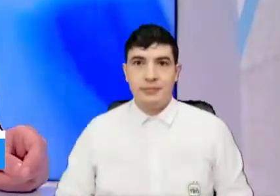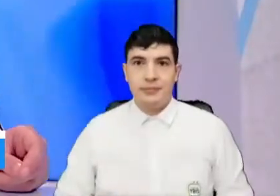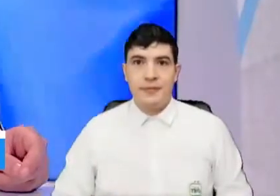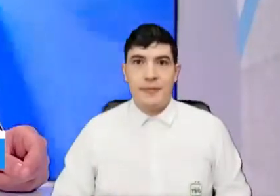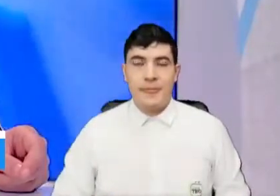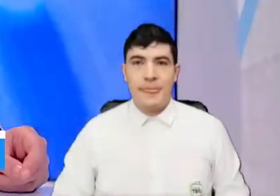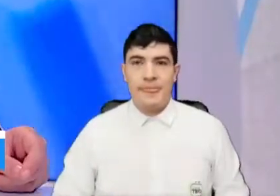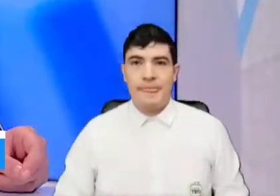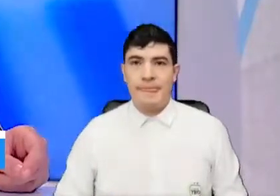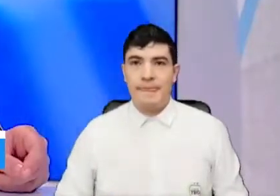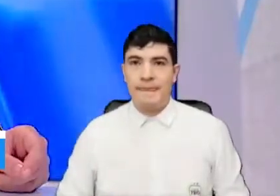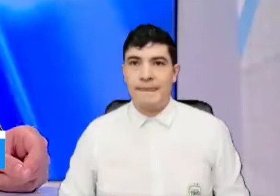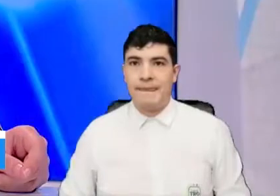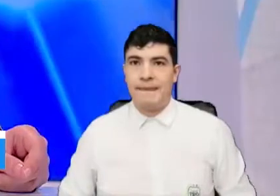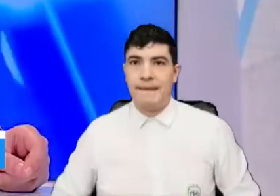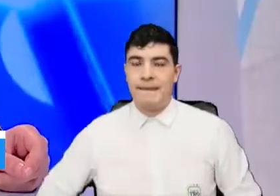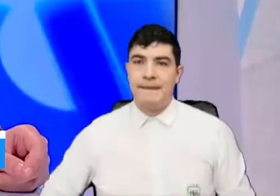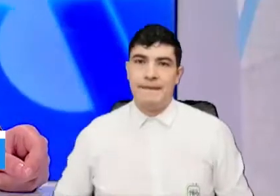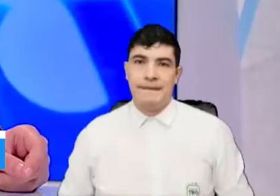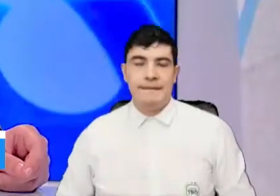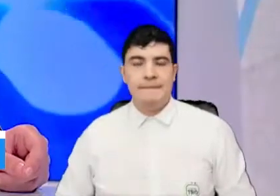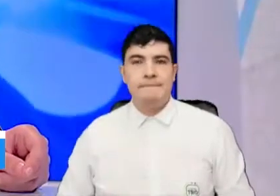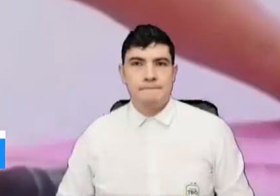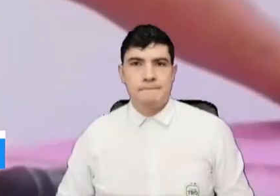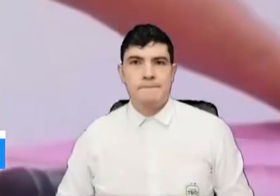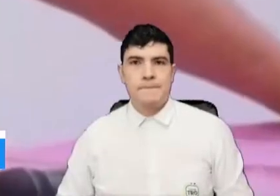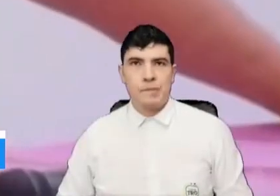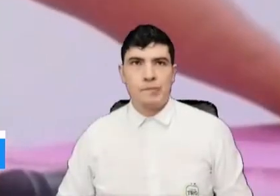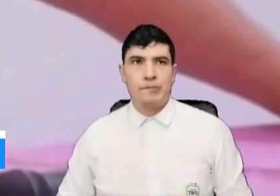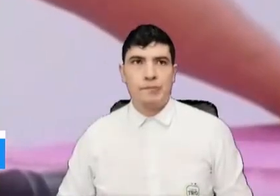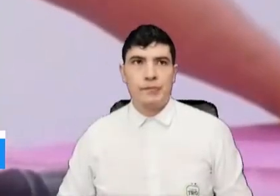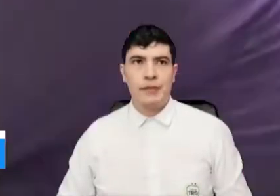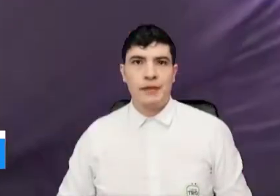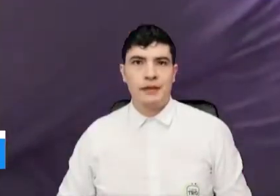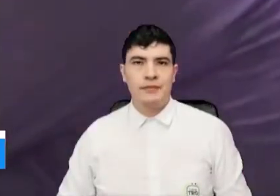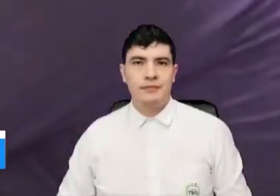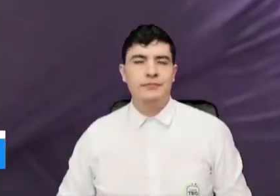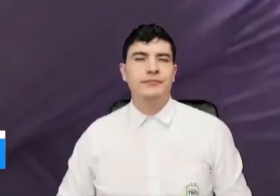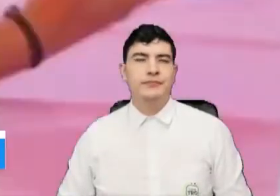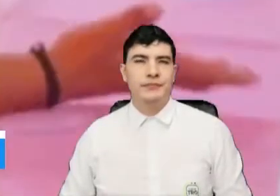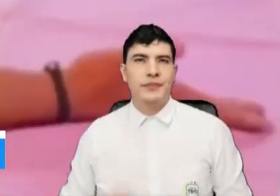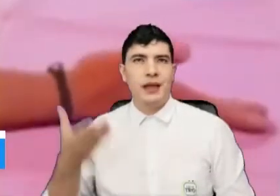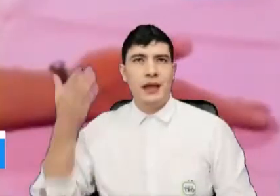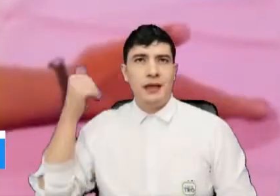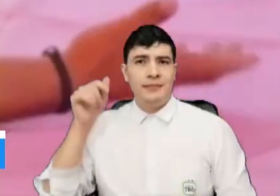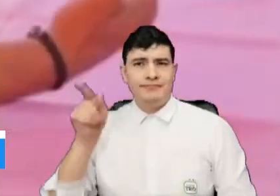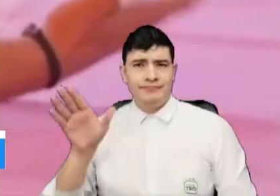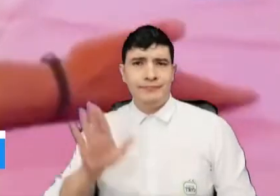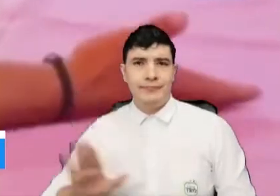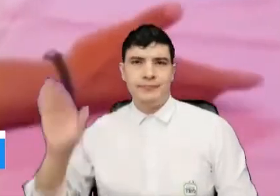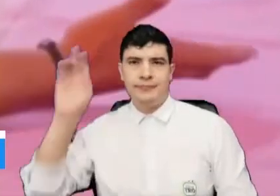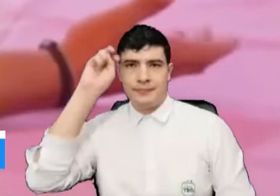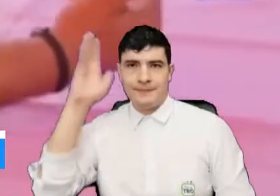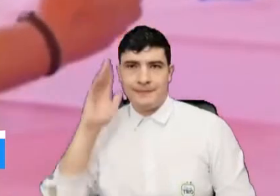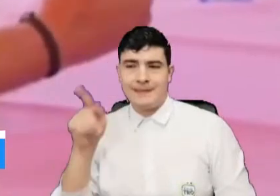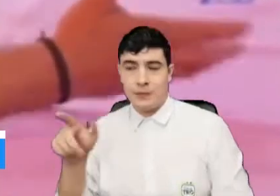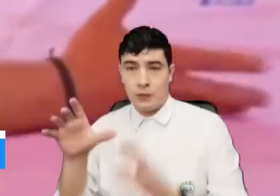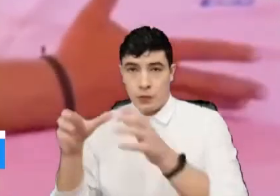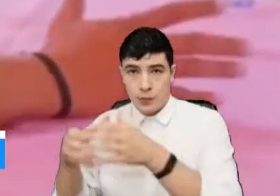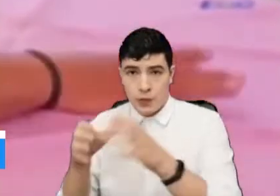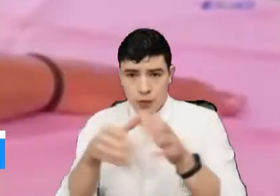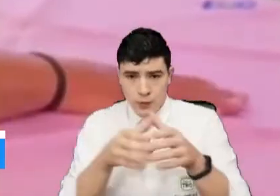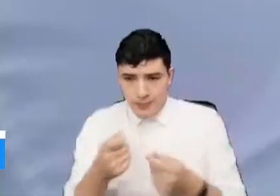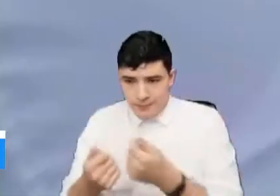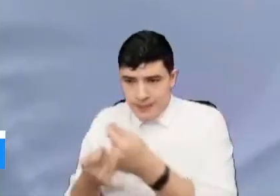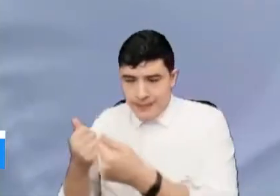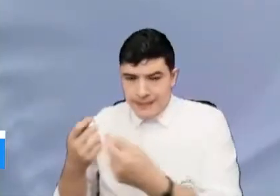poder reactivar la economía en la región. Luego de varias reuniones con las comunidades, se lograron establecer 7 mesas de trabajo con